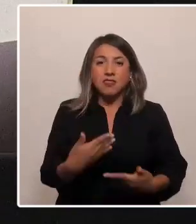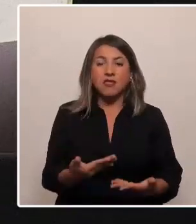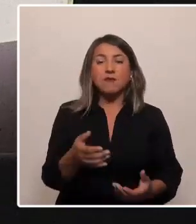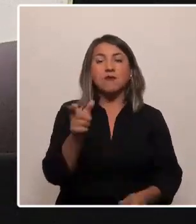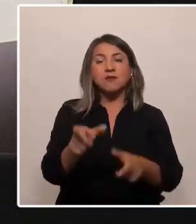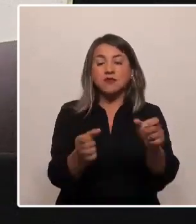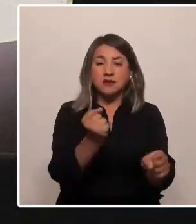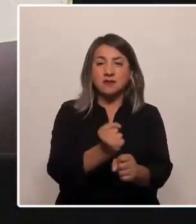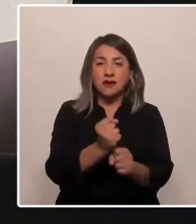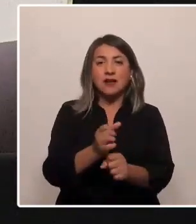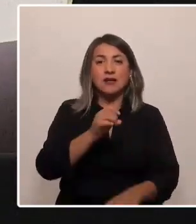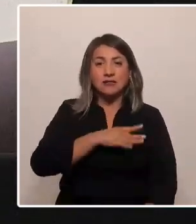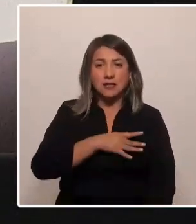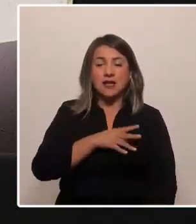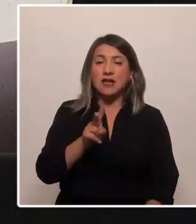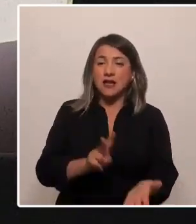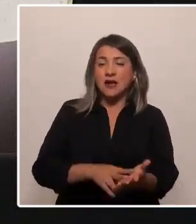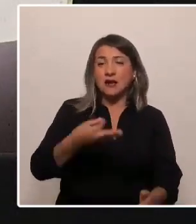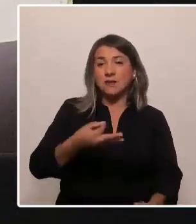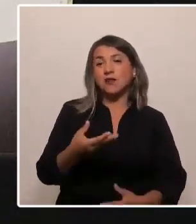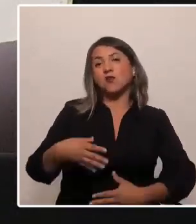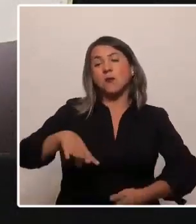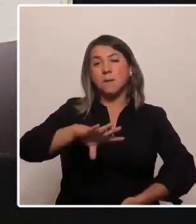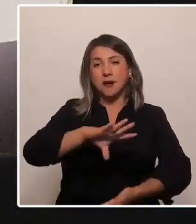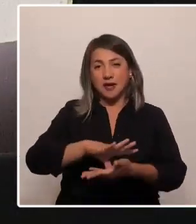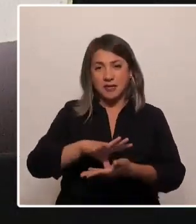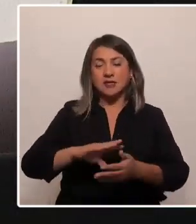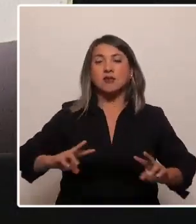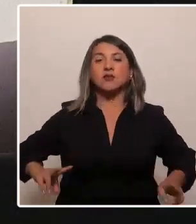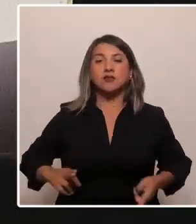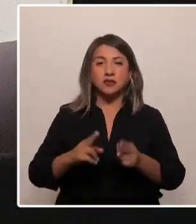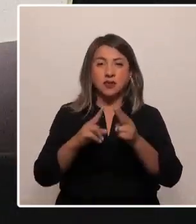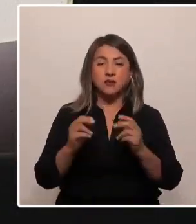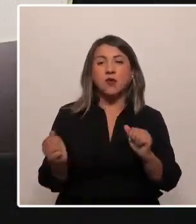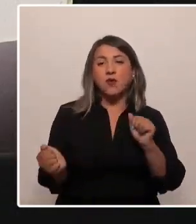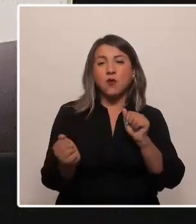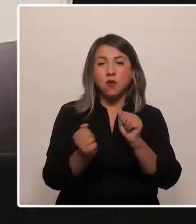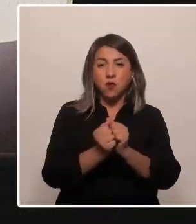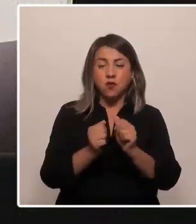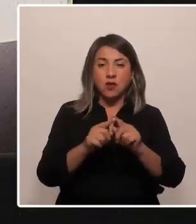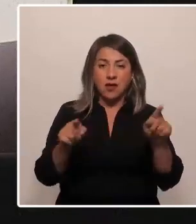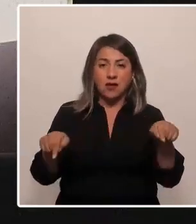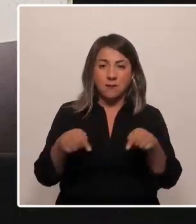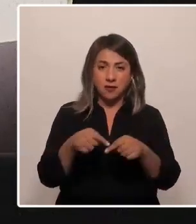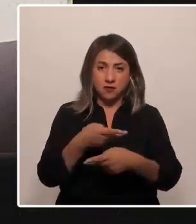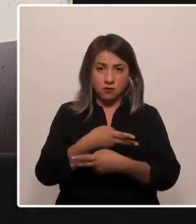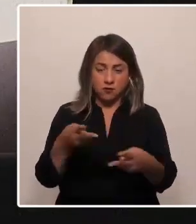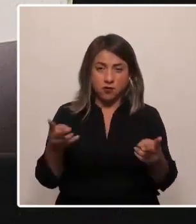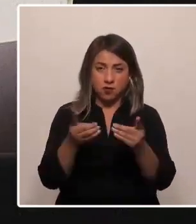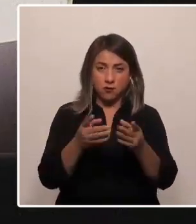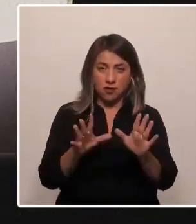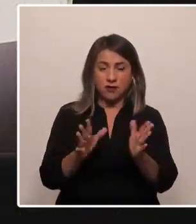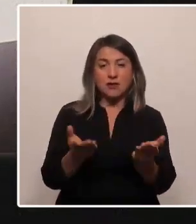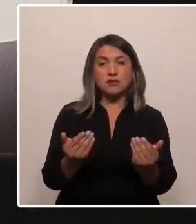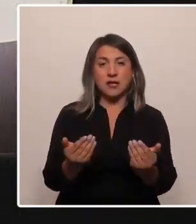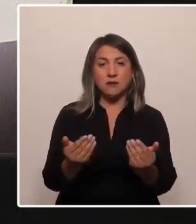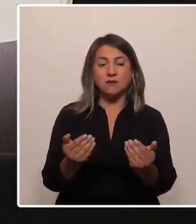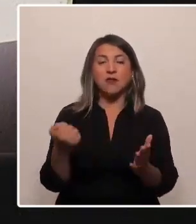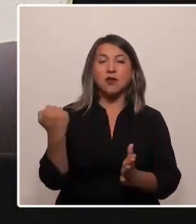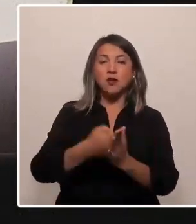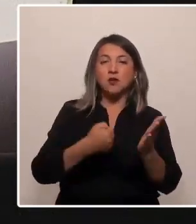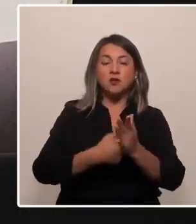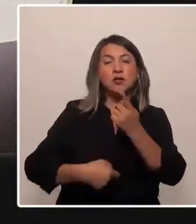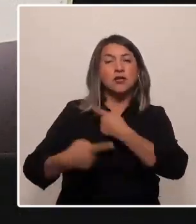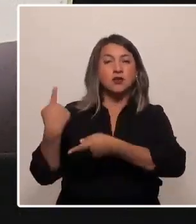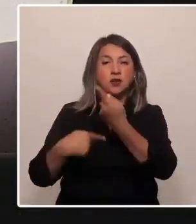Chile. Seamos realmente un país soberano y construyamos juntos el espacio público democrático que necesitamos. Por la lucha histórica del